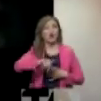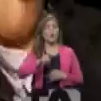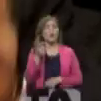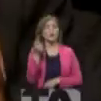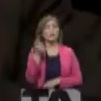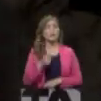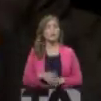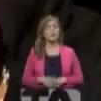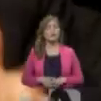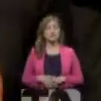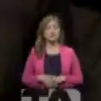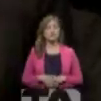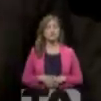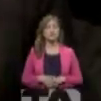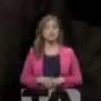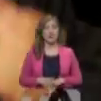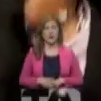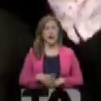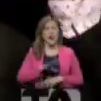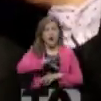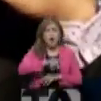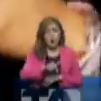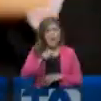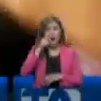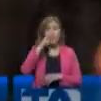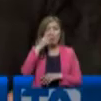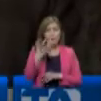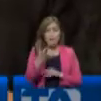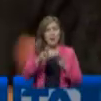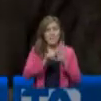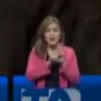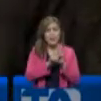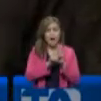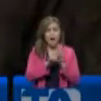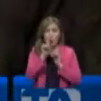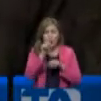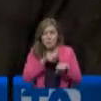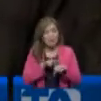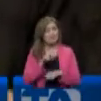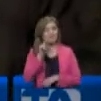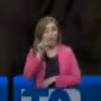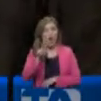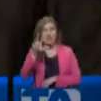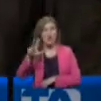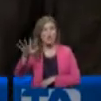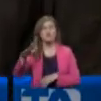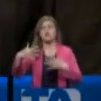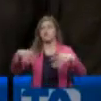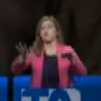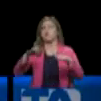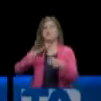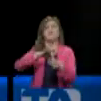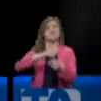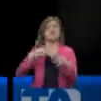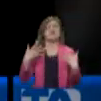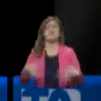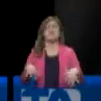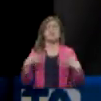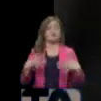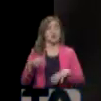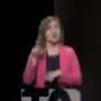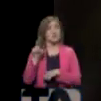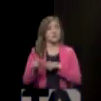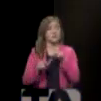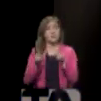dinero. Nos indica que ya son varias veces que les asaltan. Entonces, es tan peligrosa aquí la zona también. Los vecinos,